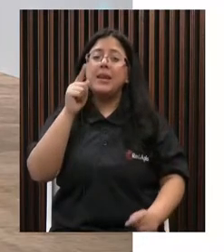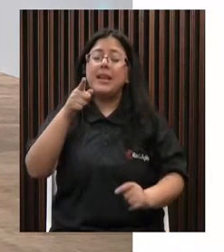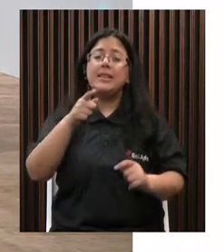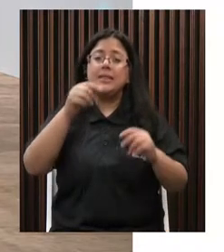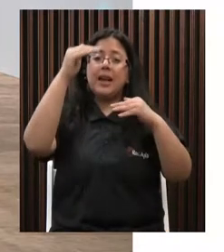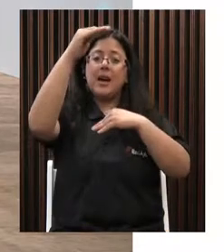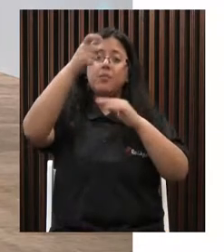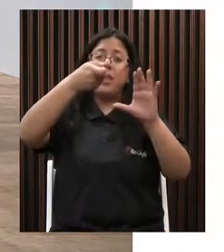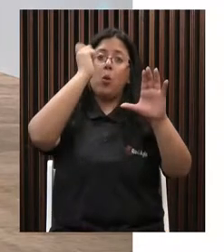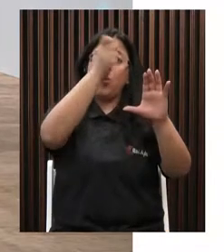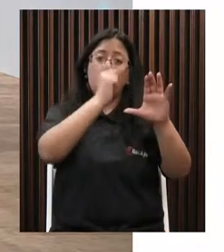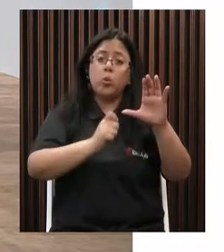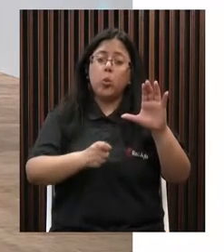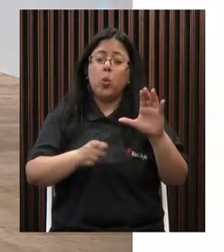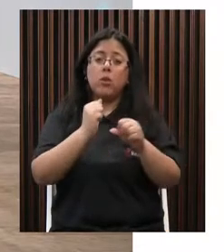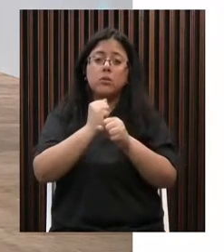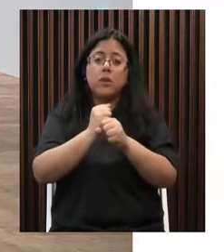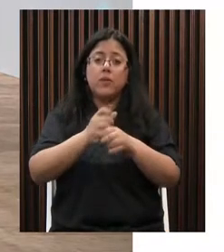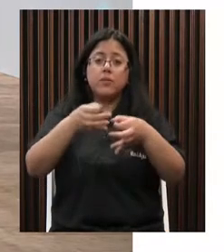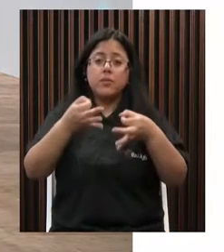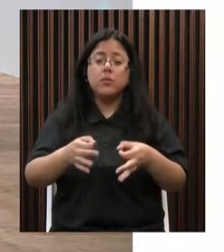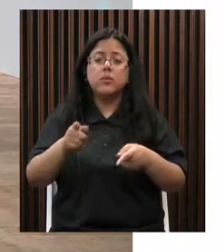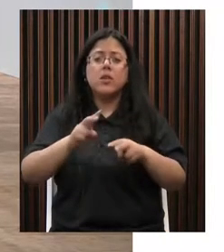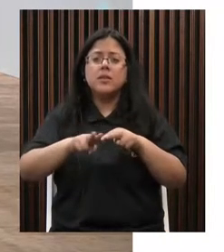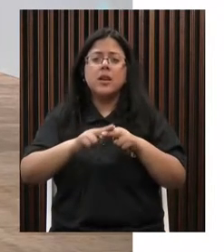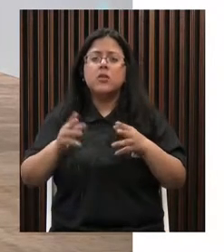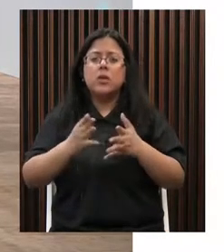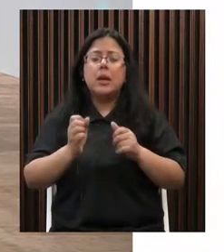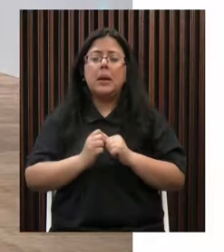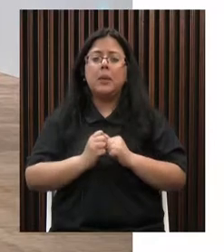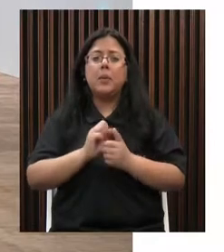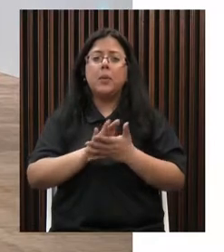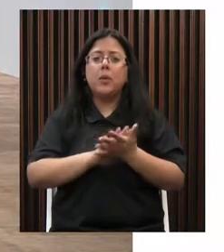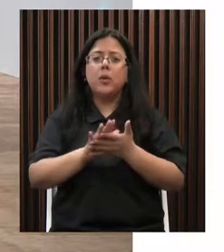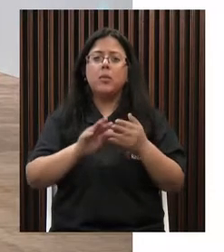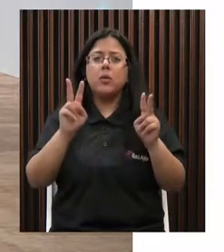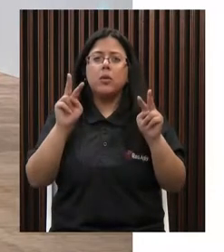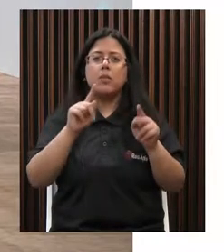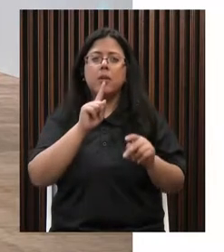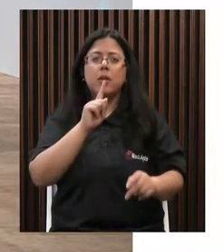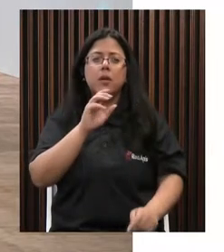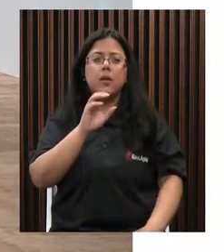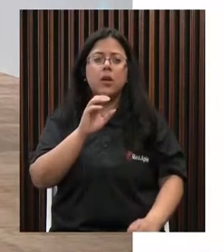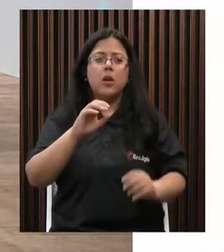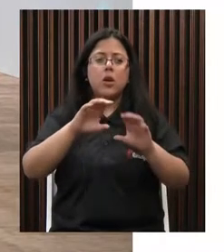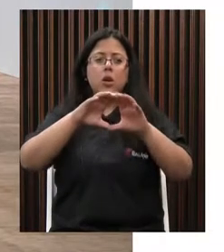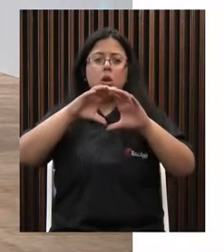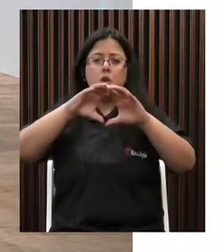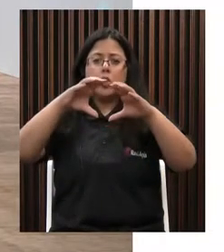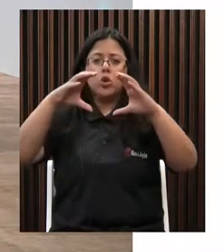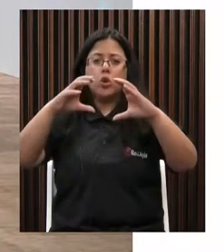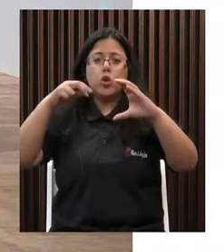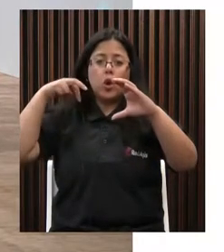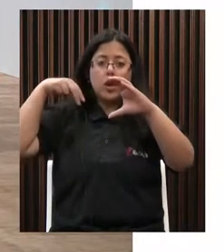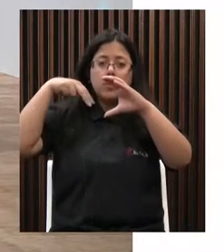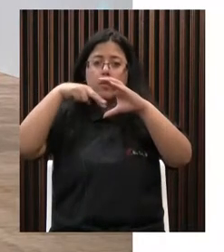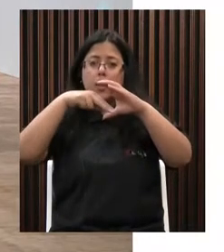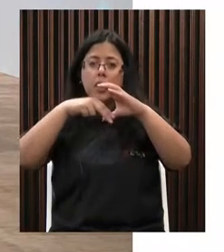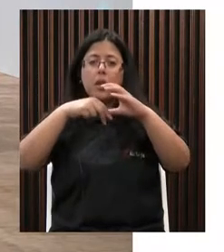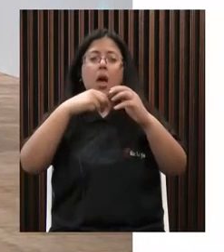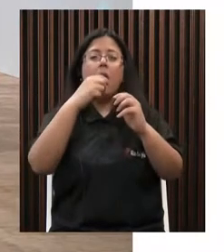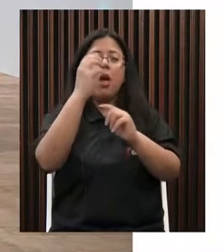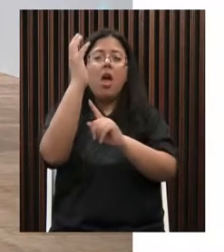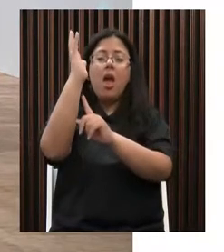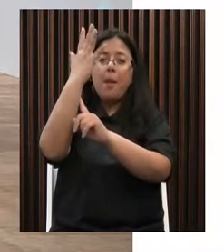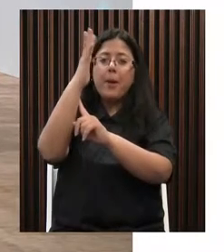se colocó, y es una instalación a través de la que tú caminas y está rodeada de espejos, y creo que lo pueden ver